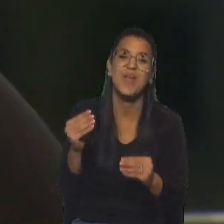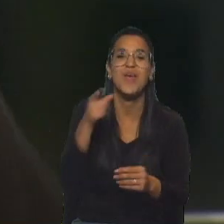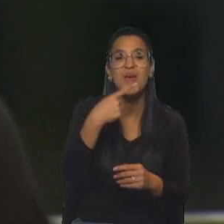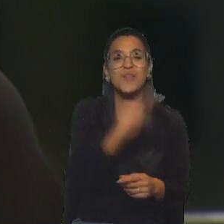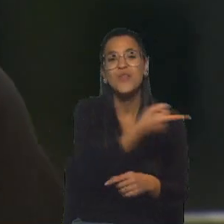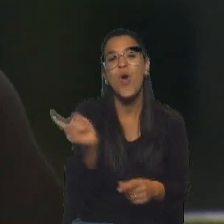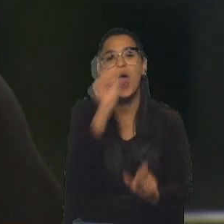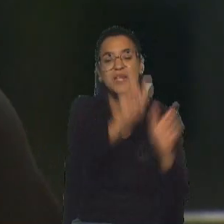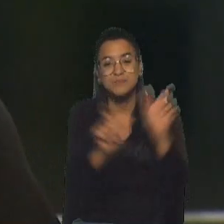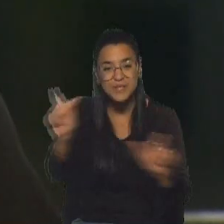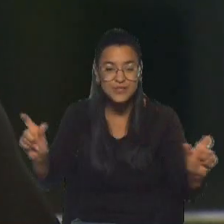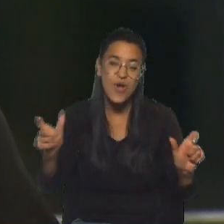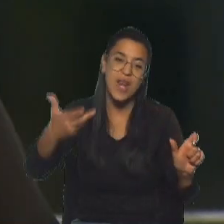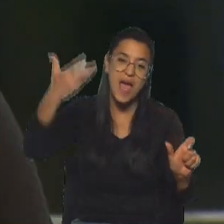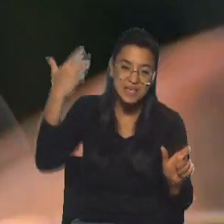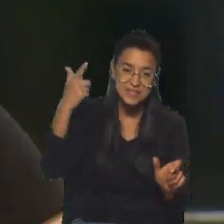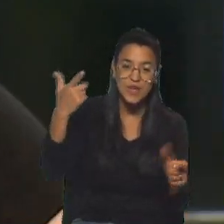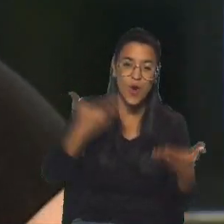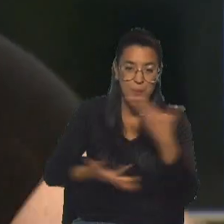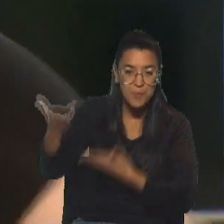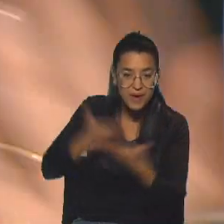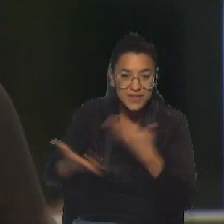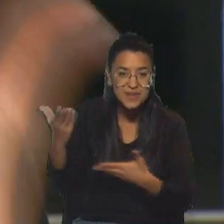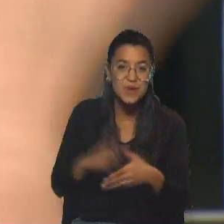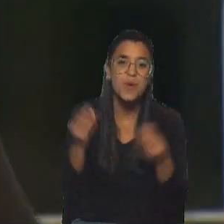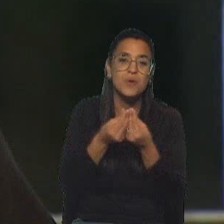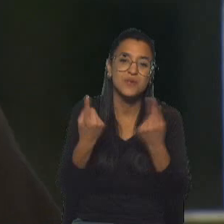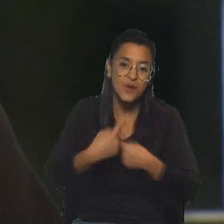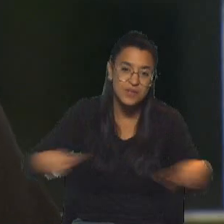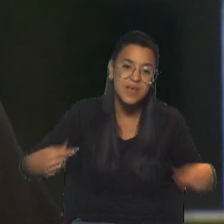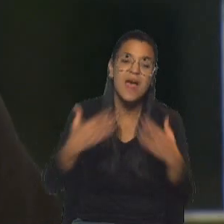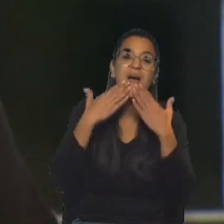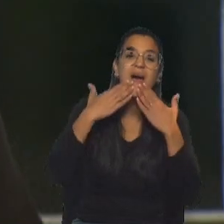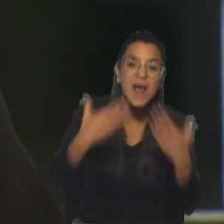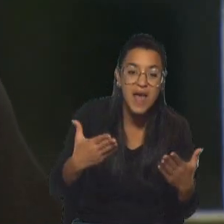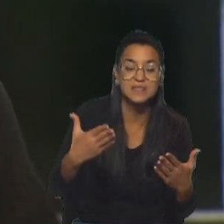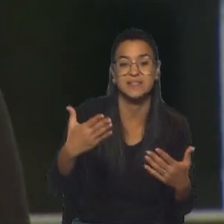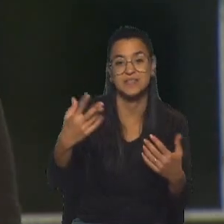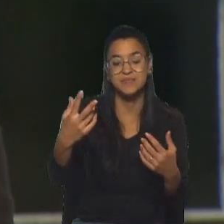gente que alguna vez hemos compartido miles de cosas. Gracias por estar